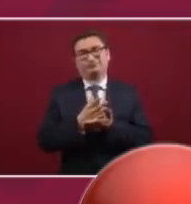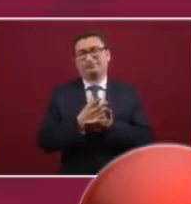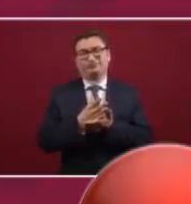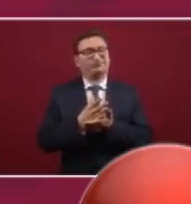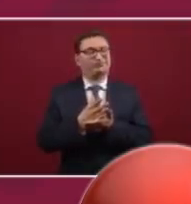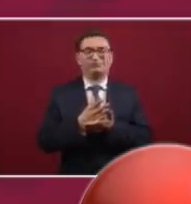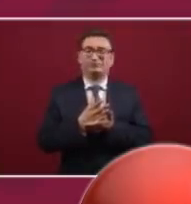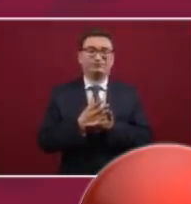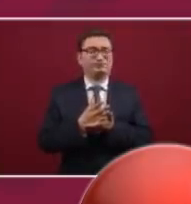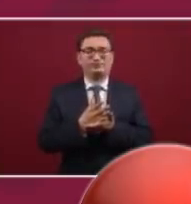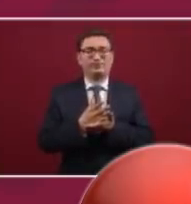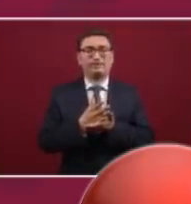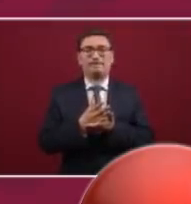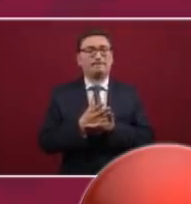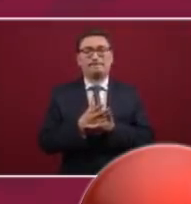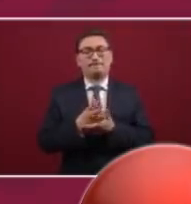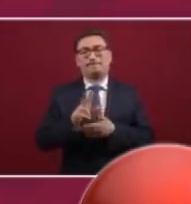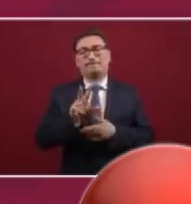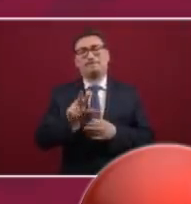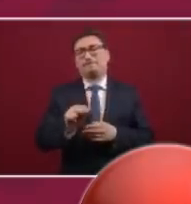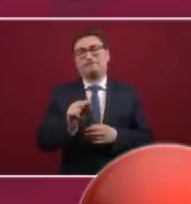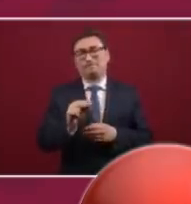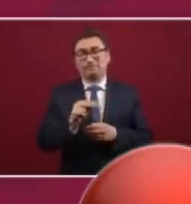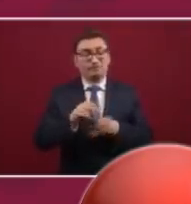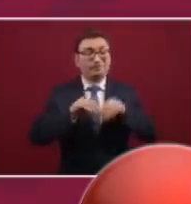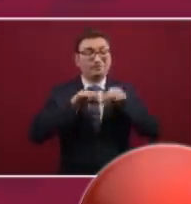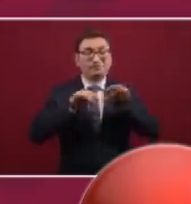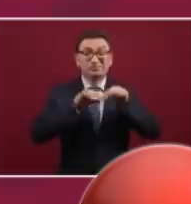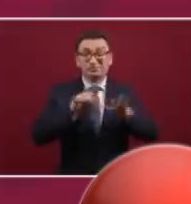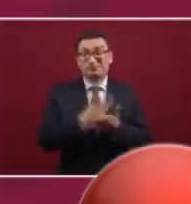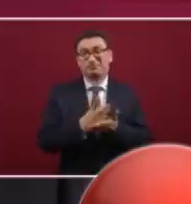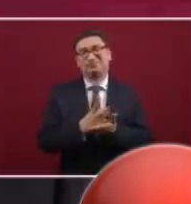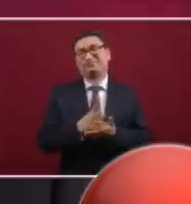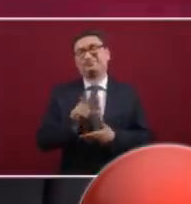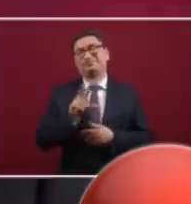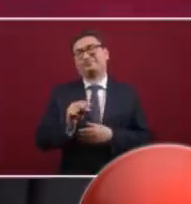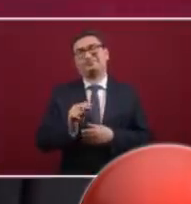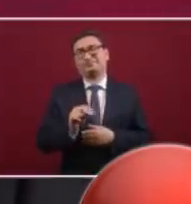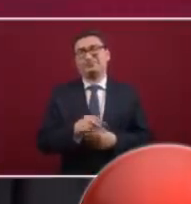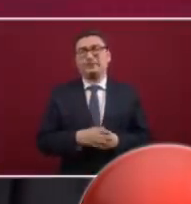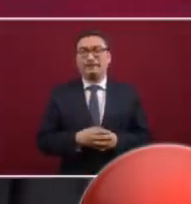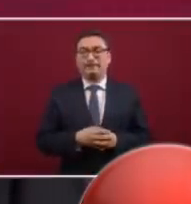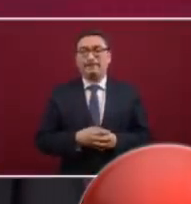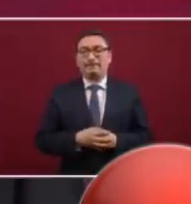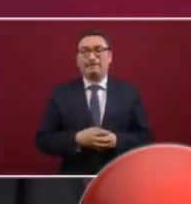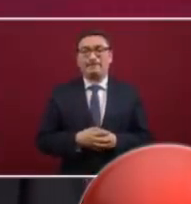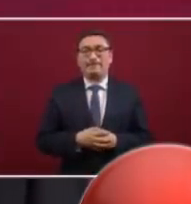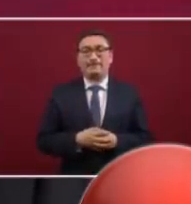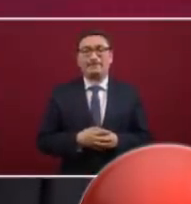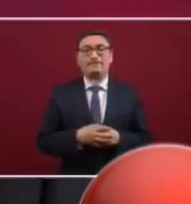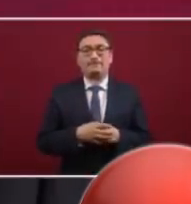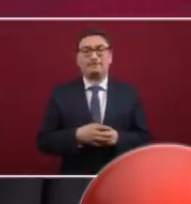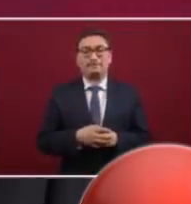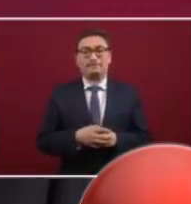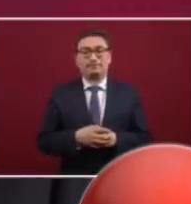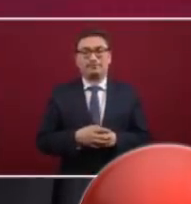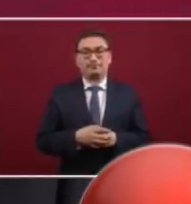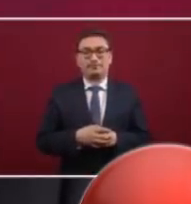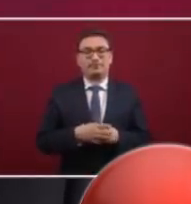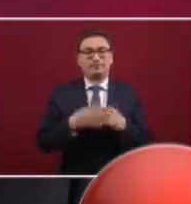no solo era la publicidad, era el que